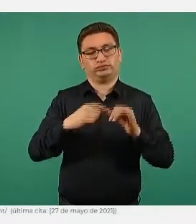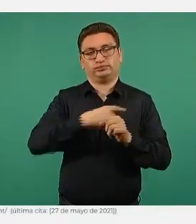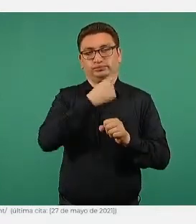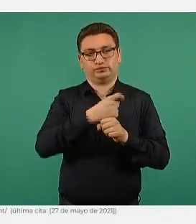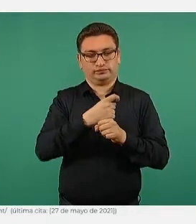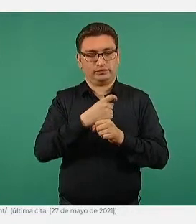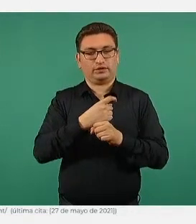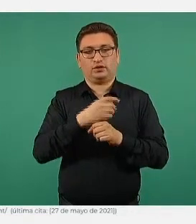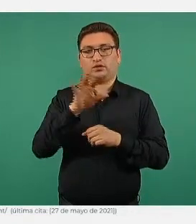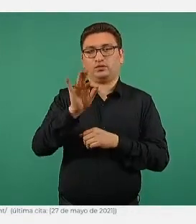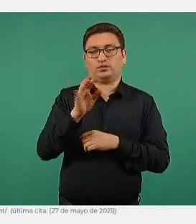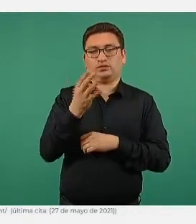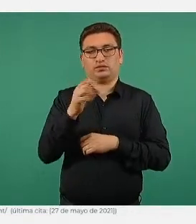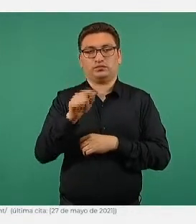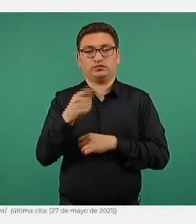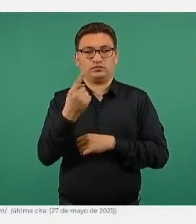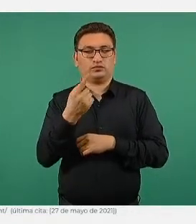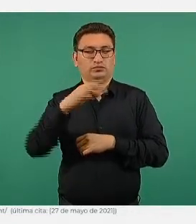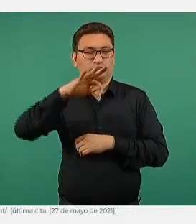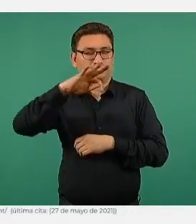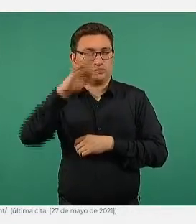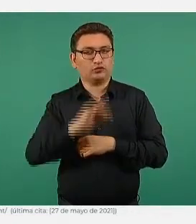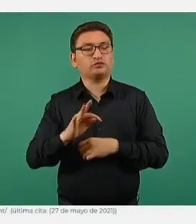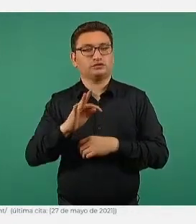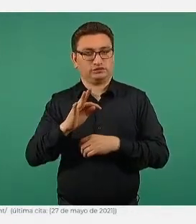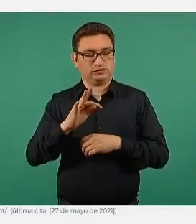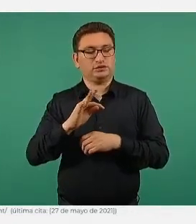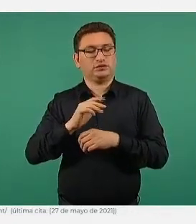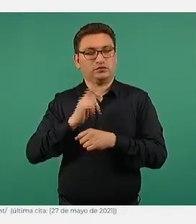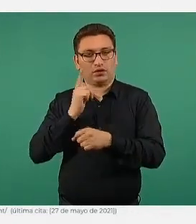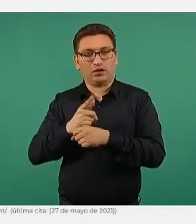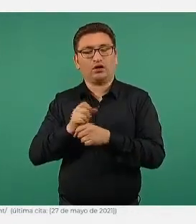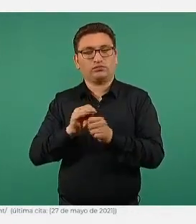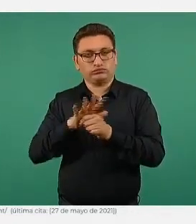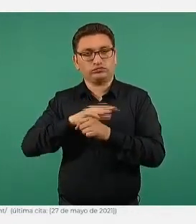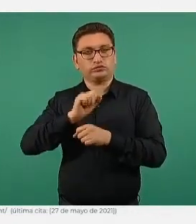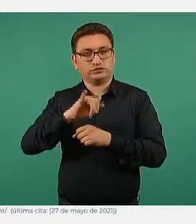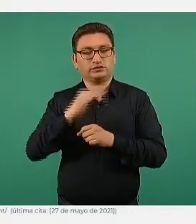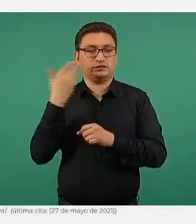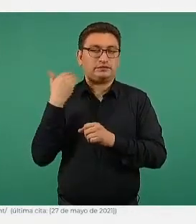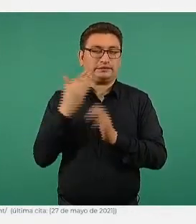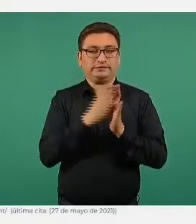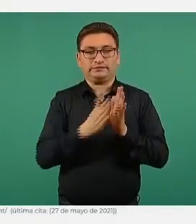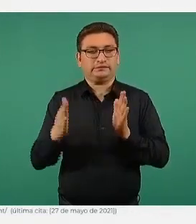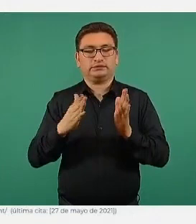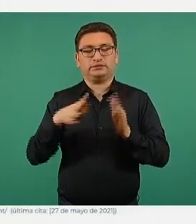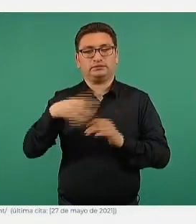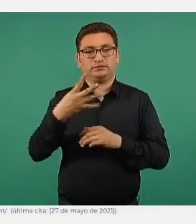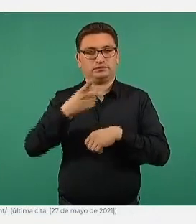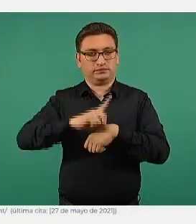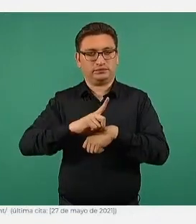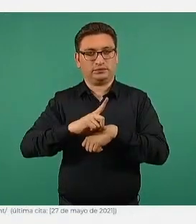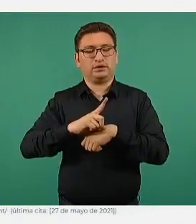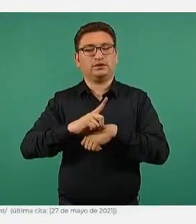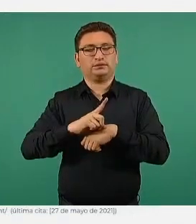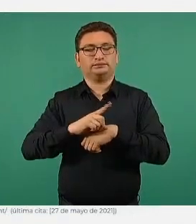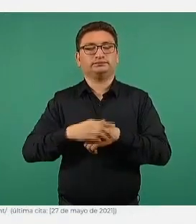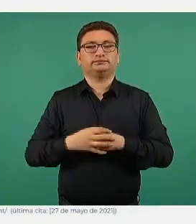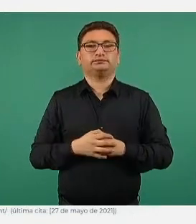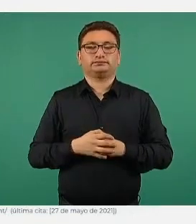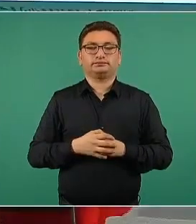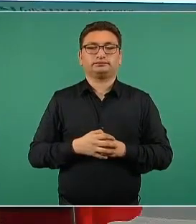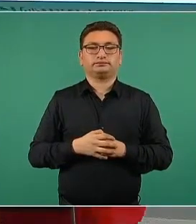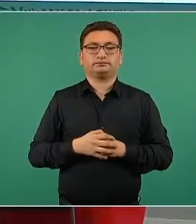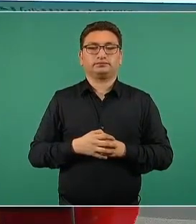aproximadamente el 49.1% de los casos confirmados en los últimos 14 días. Perdón.